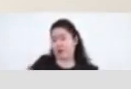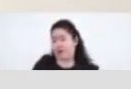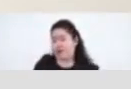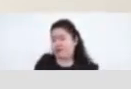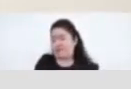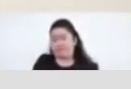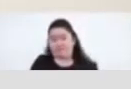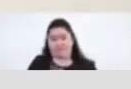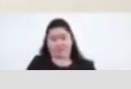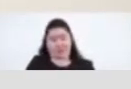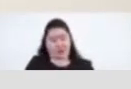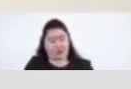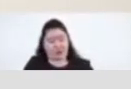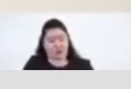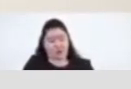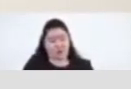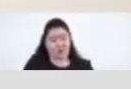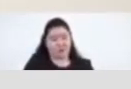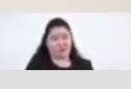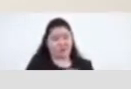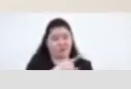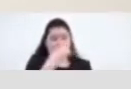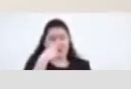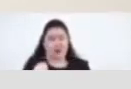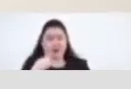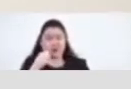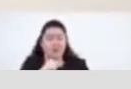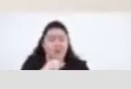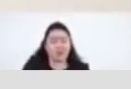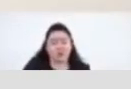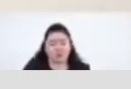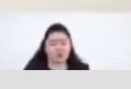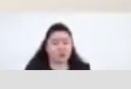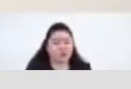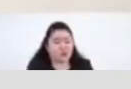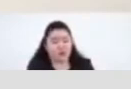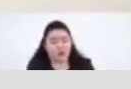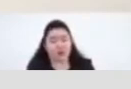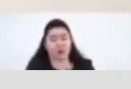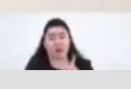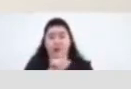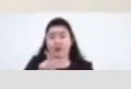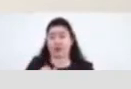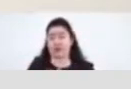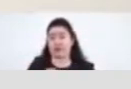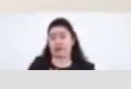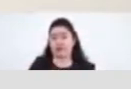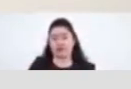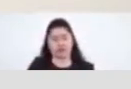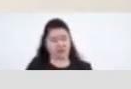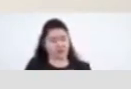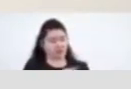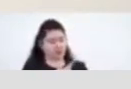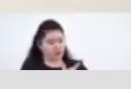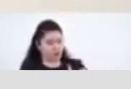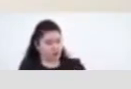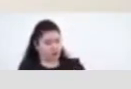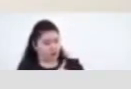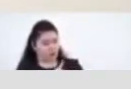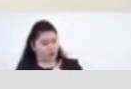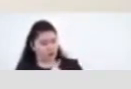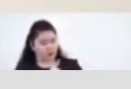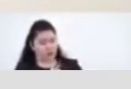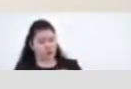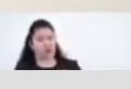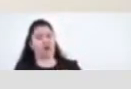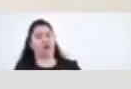Es usurpación de identidad. Y ya al final del proceso de vacunación, una compañera servidora de la Nación